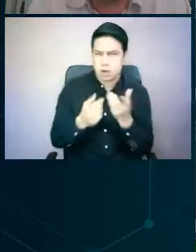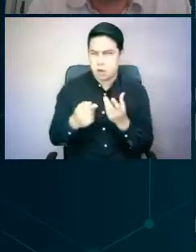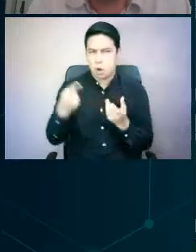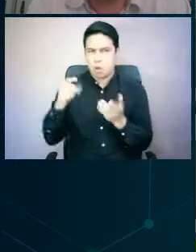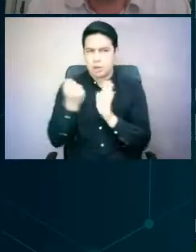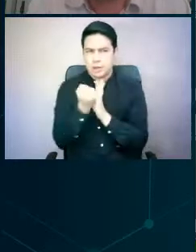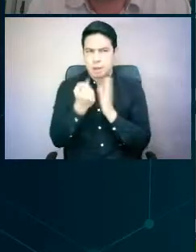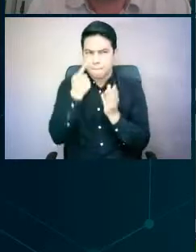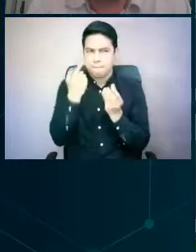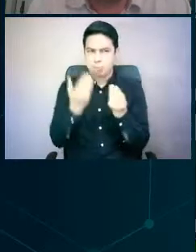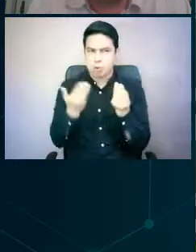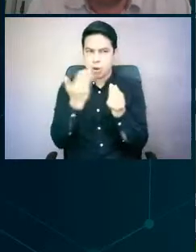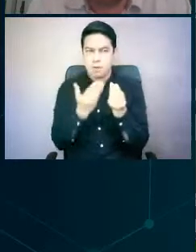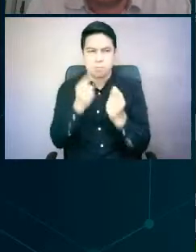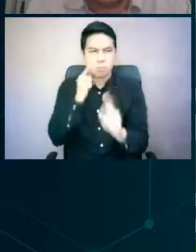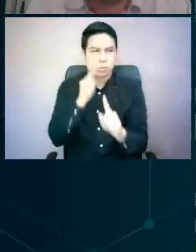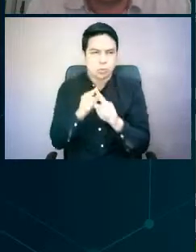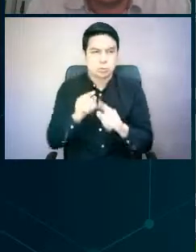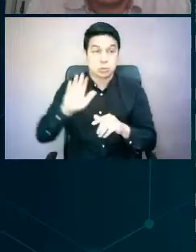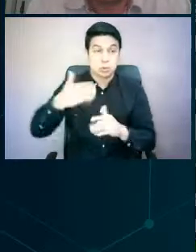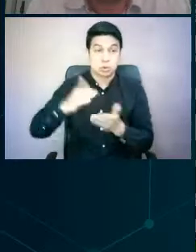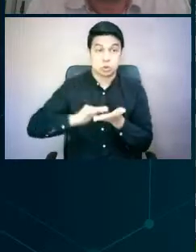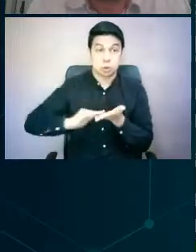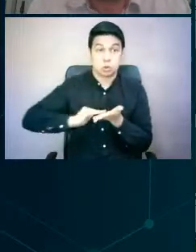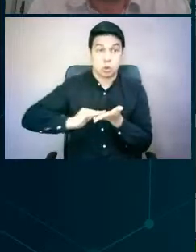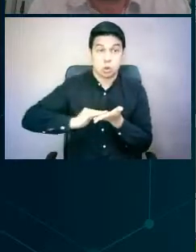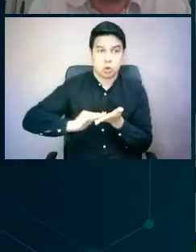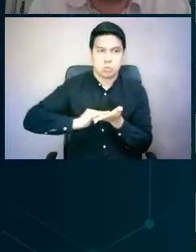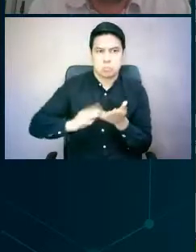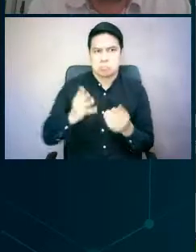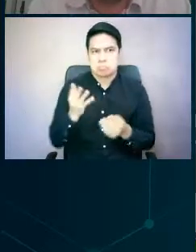implementar independiente de la marca del relé.